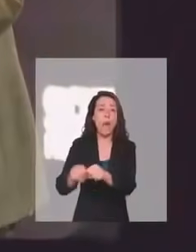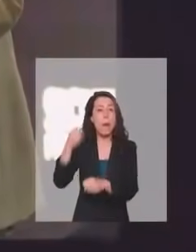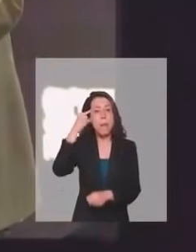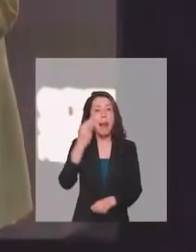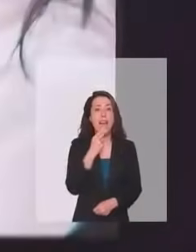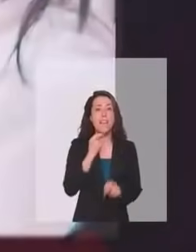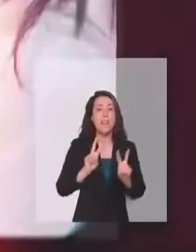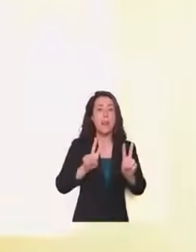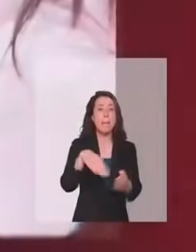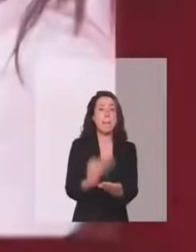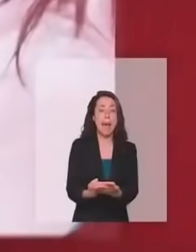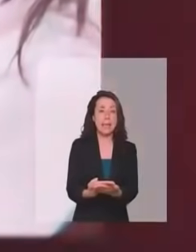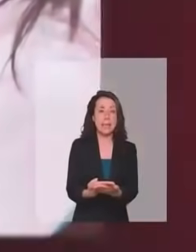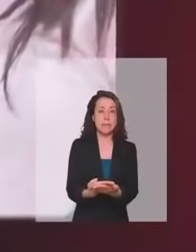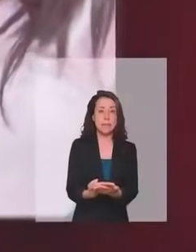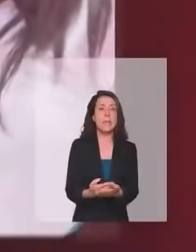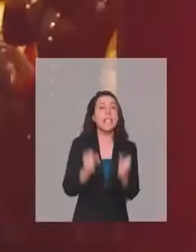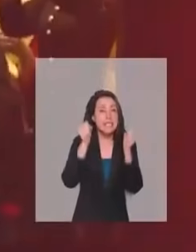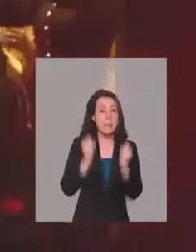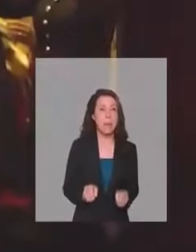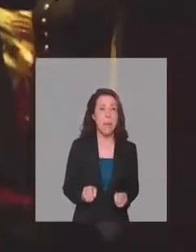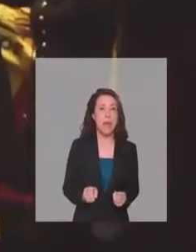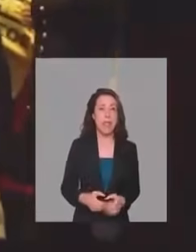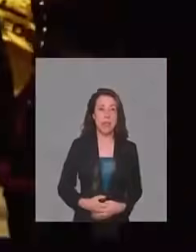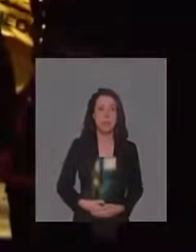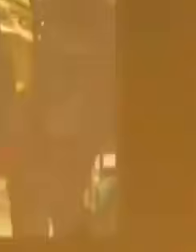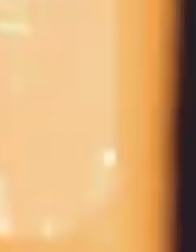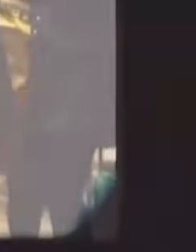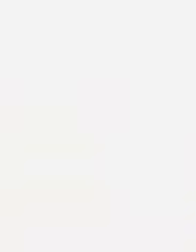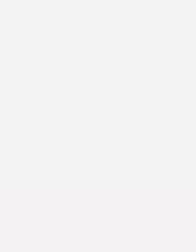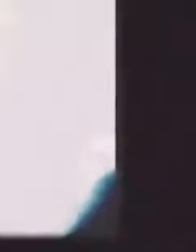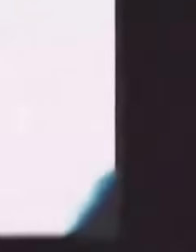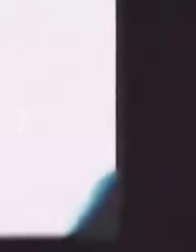acuerdo para vivir en paz. Y se puede.